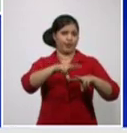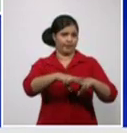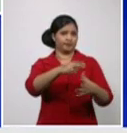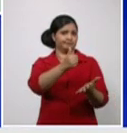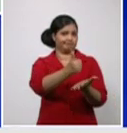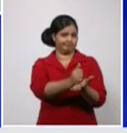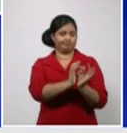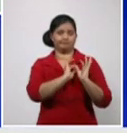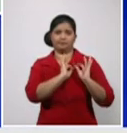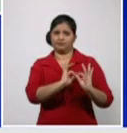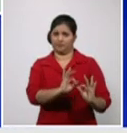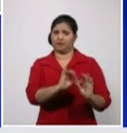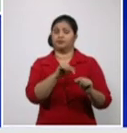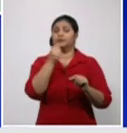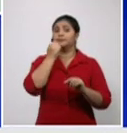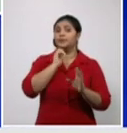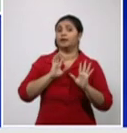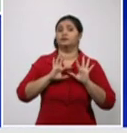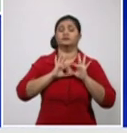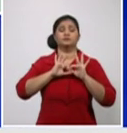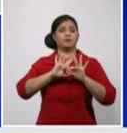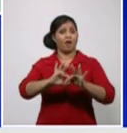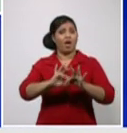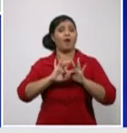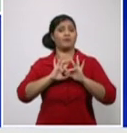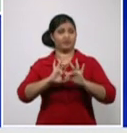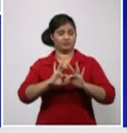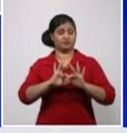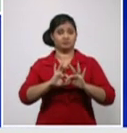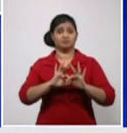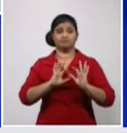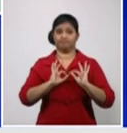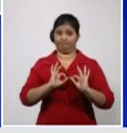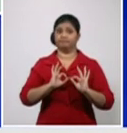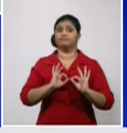que aportan, valga la redundancia, el